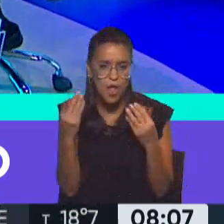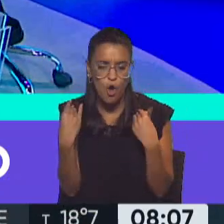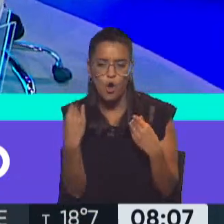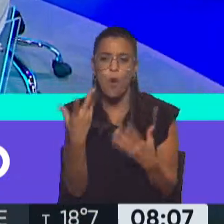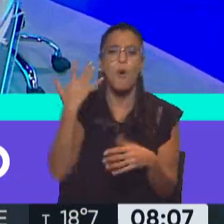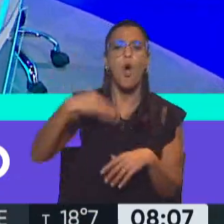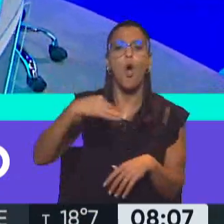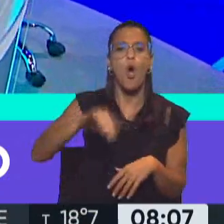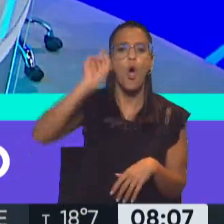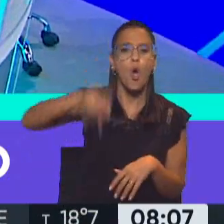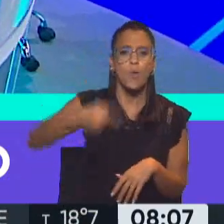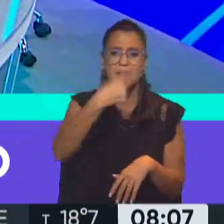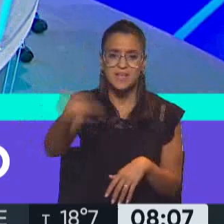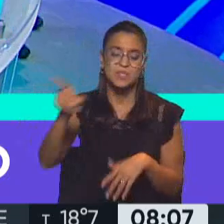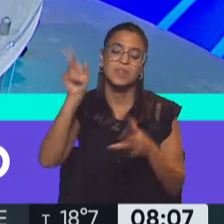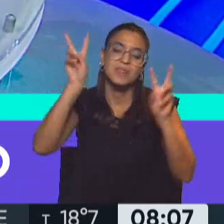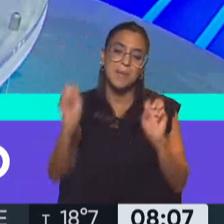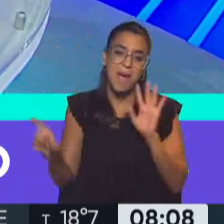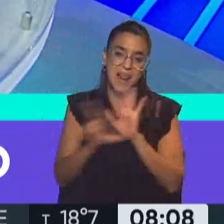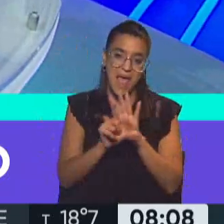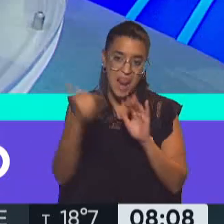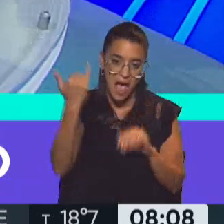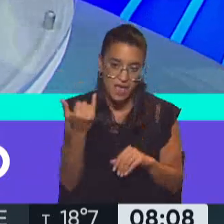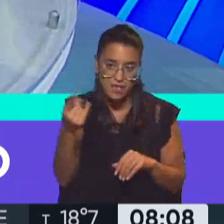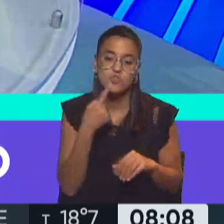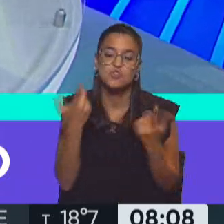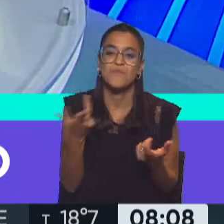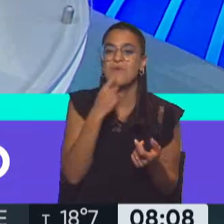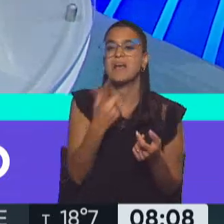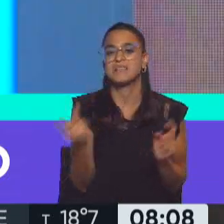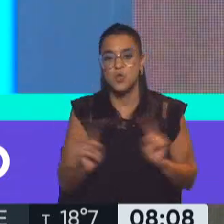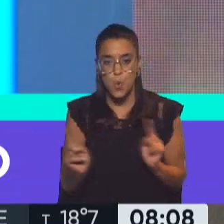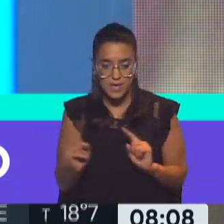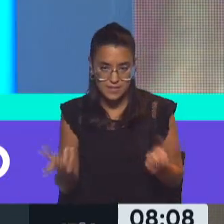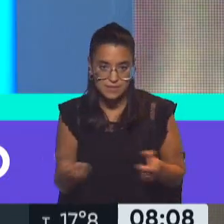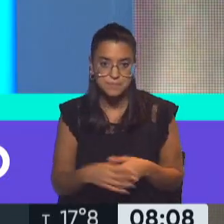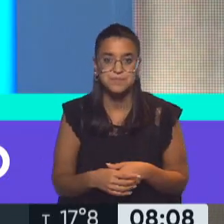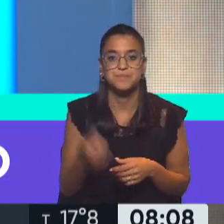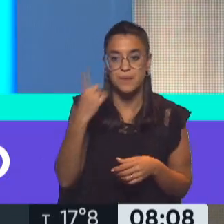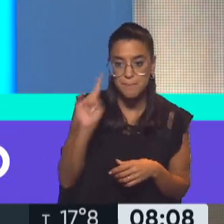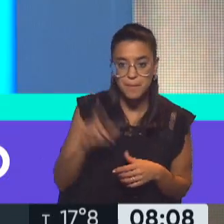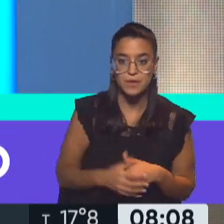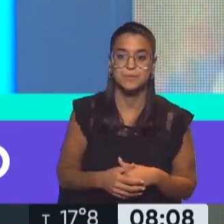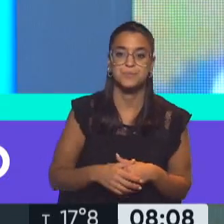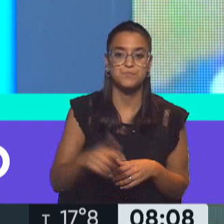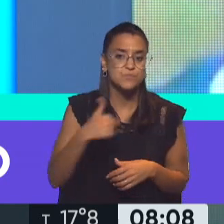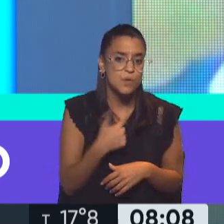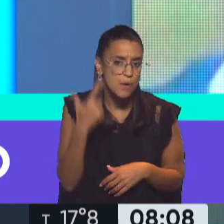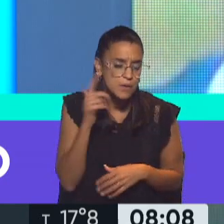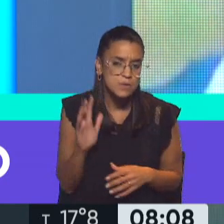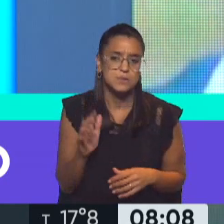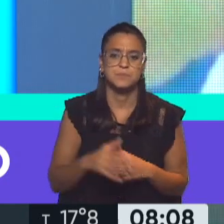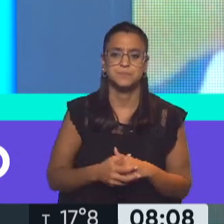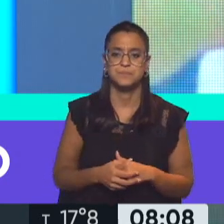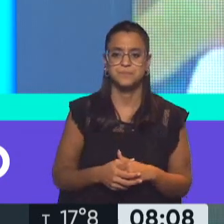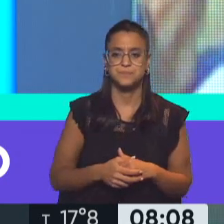la obligatoriedad. Hay cuestiones legales ahí, por eso no es tan sencillo a veces. Pero la tendencia yo creo que inicialmente